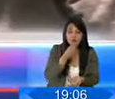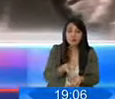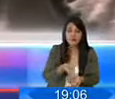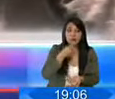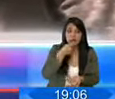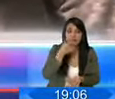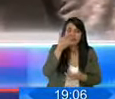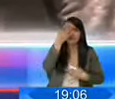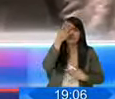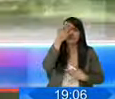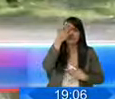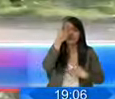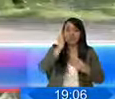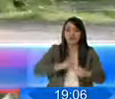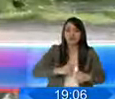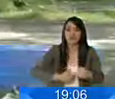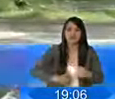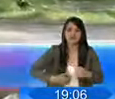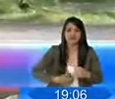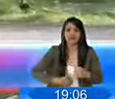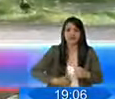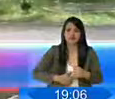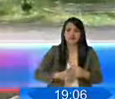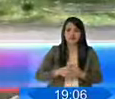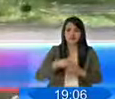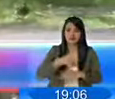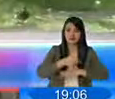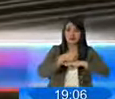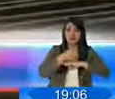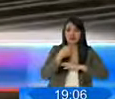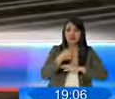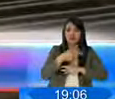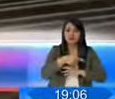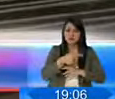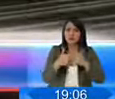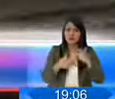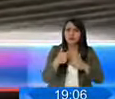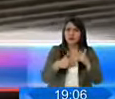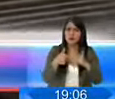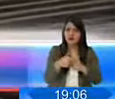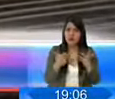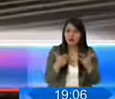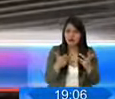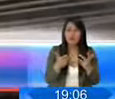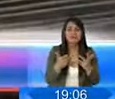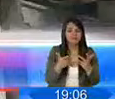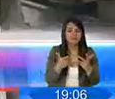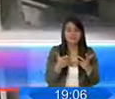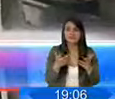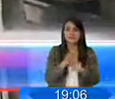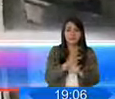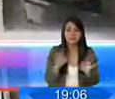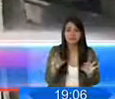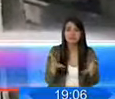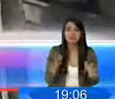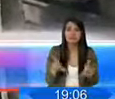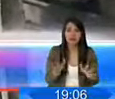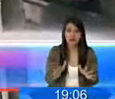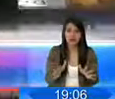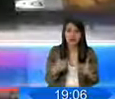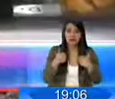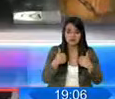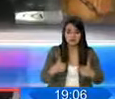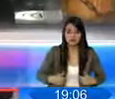una intoxicación. A decir de las autoridades, la causa para que esta problemática se dé es no tener la higiene correcta,